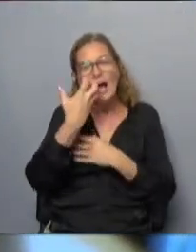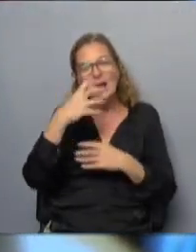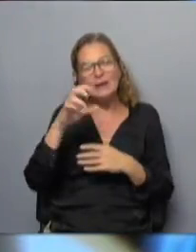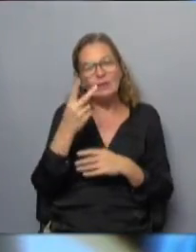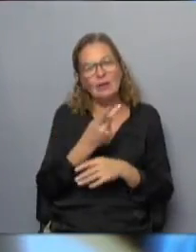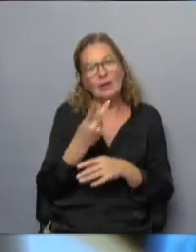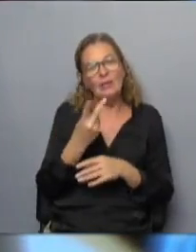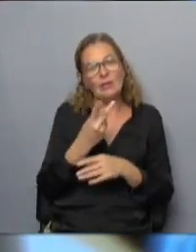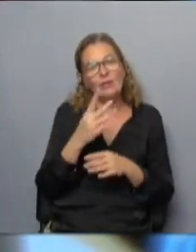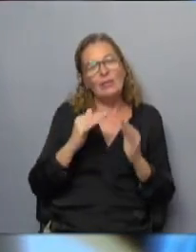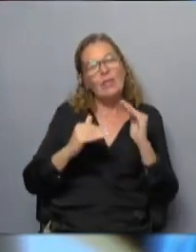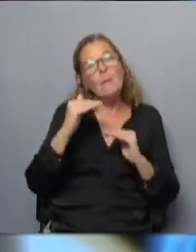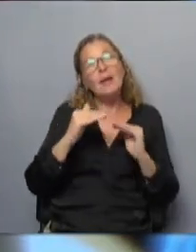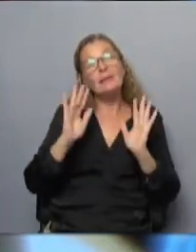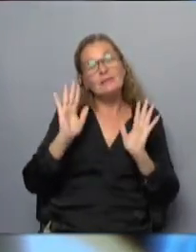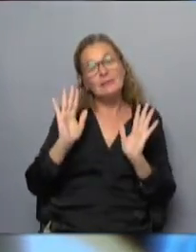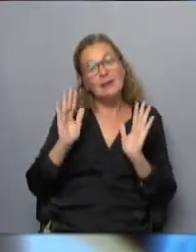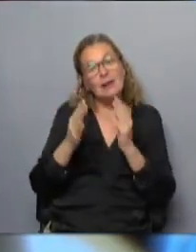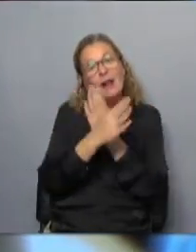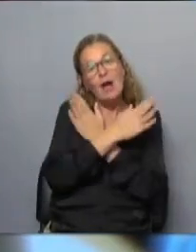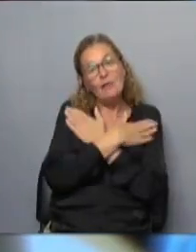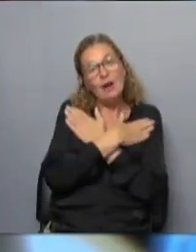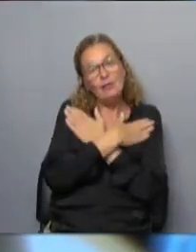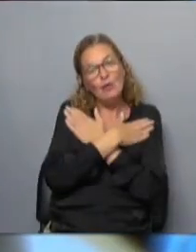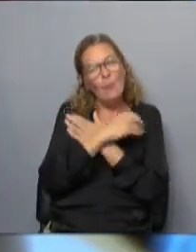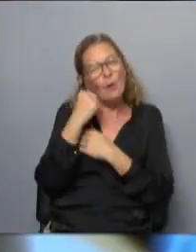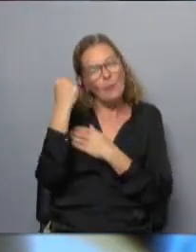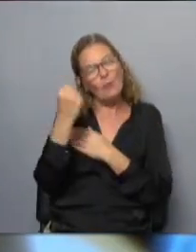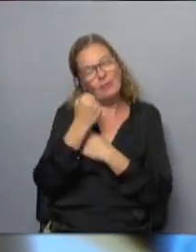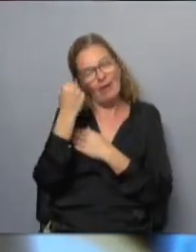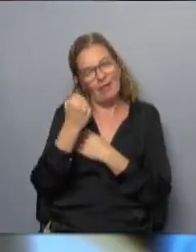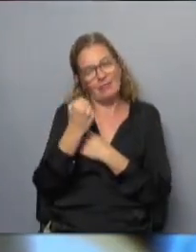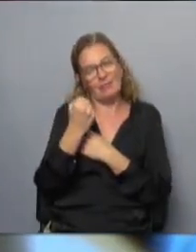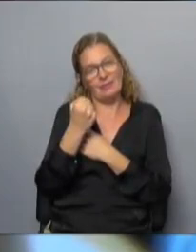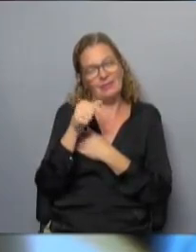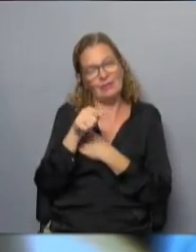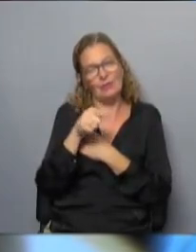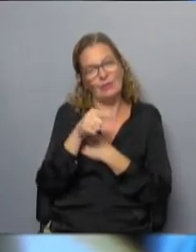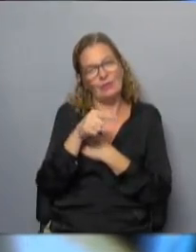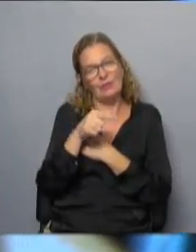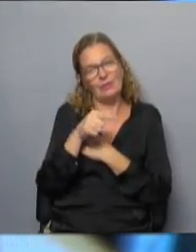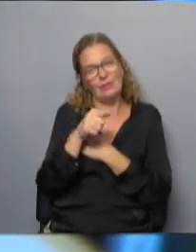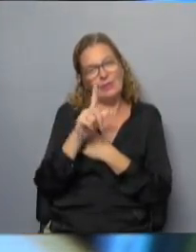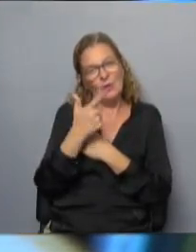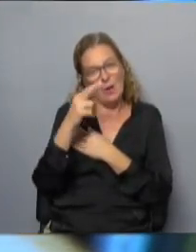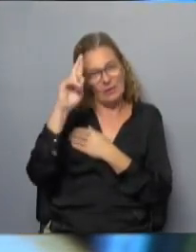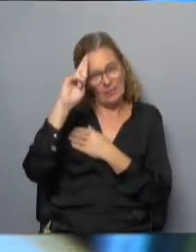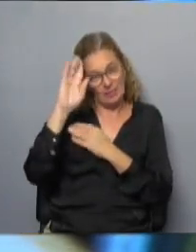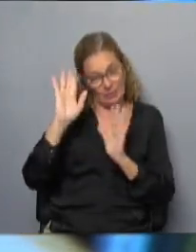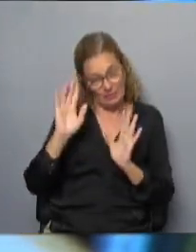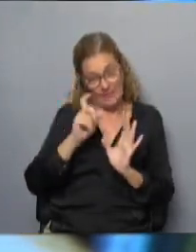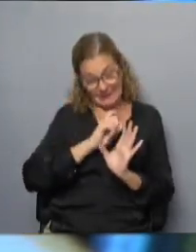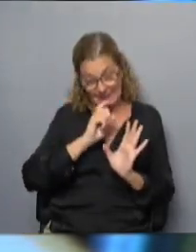helados juegos de acuerdo al contexto pero el abrazo fundamental en esto d el abrazo sin el respeto en mentiras y